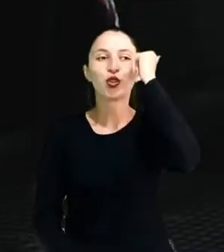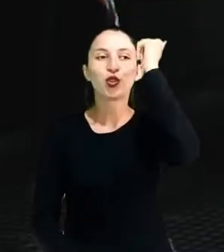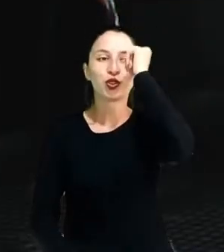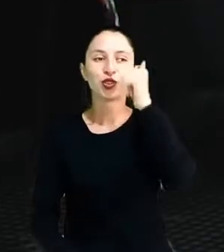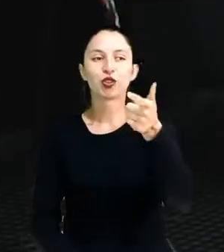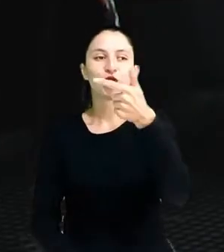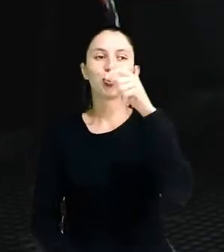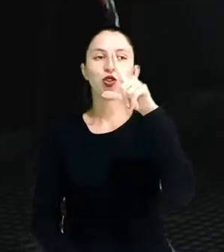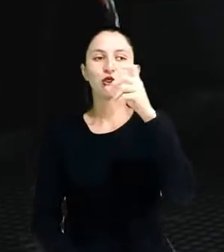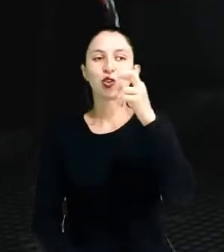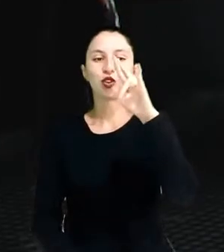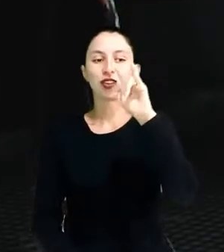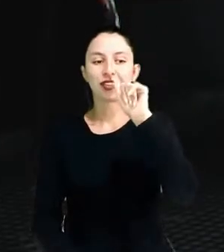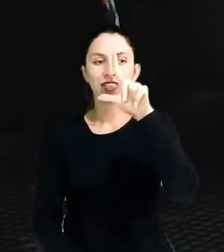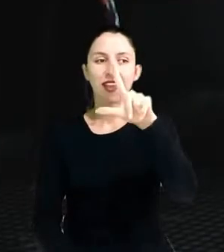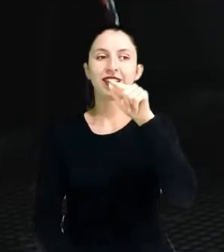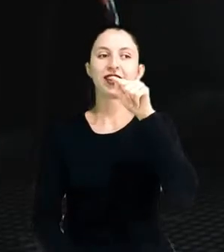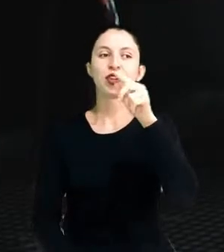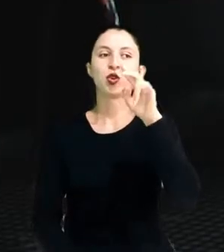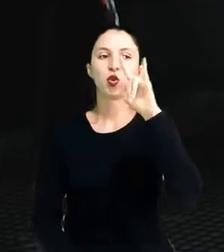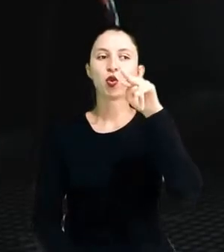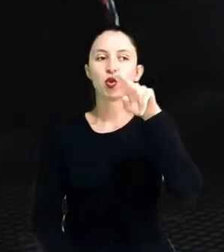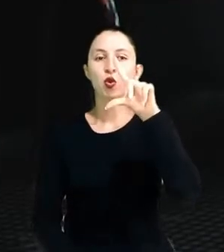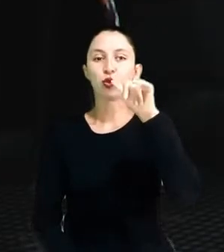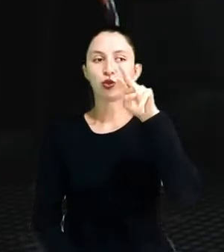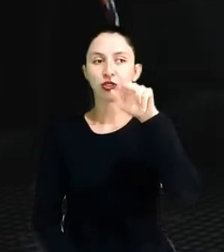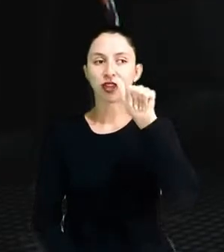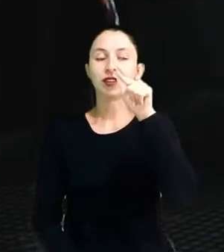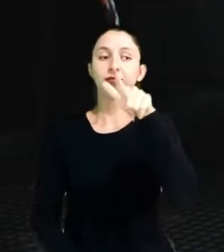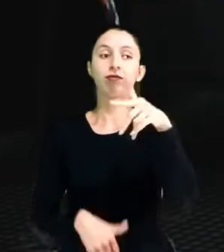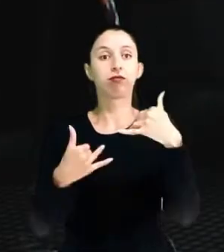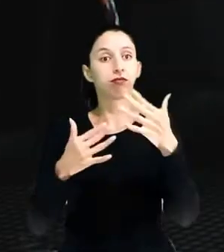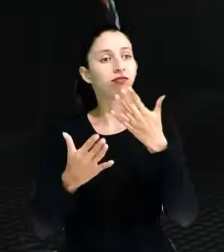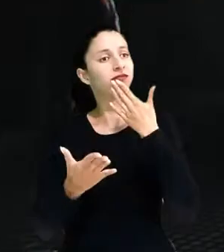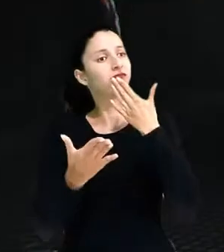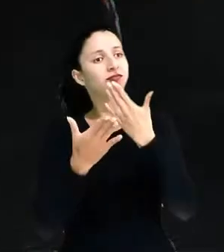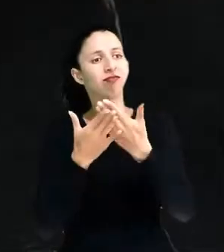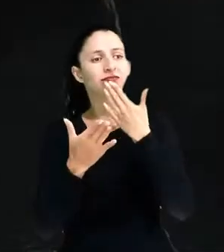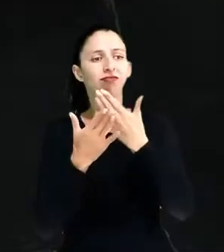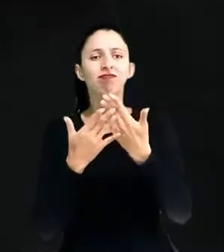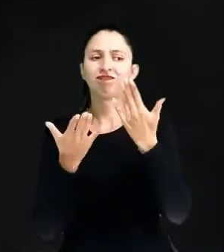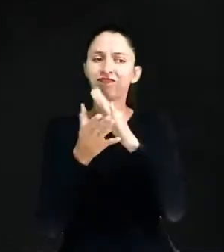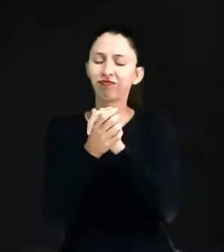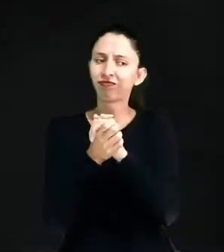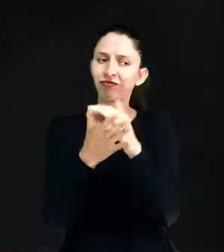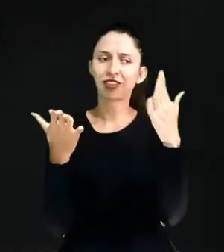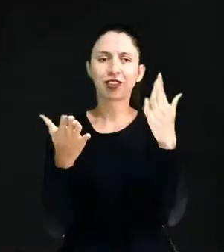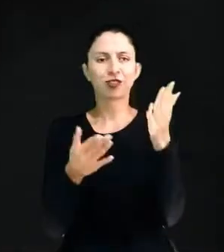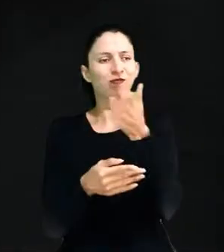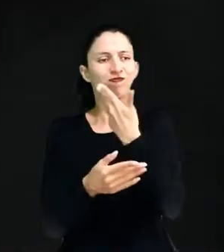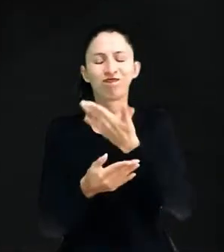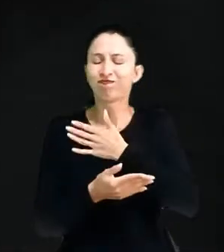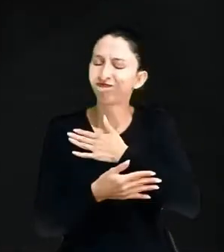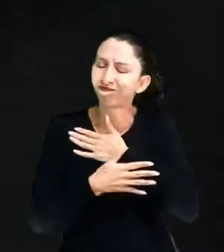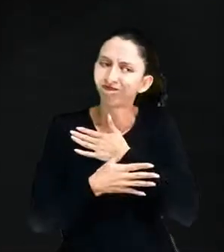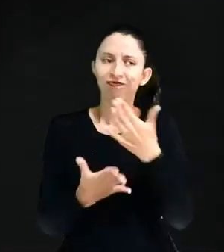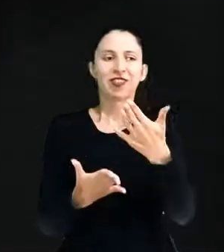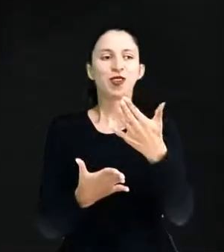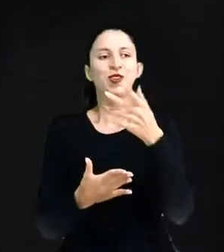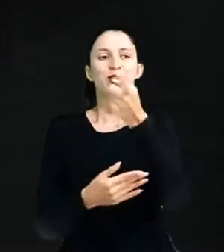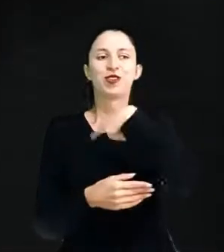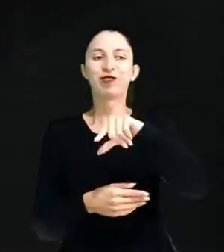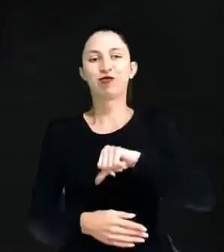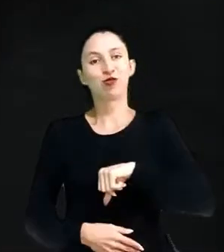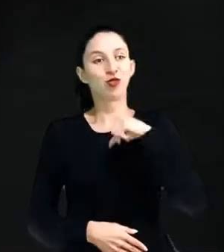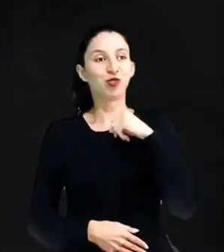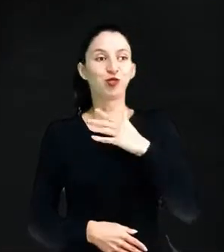la profesora Gloria Cristina Luna. Bienvenida. Gracias, es un gusto saludarlos. Para mí es un honor estar aquí